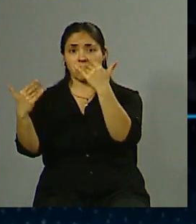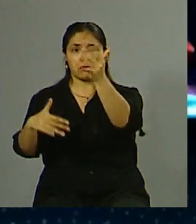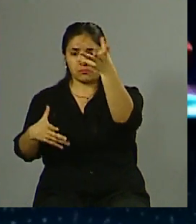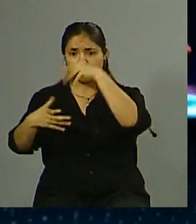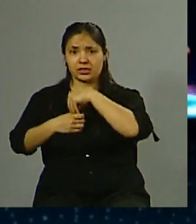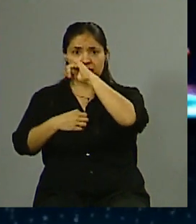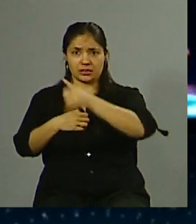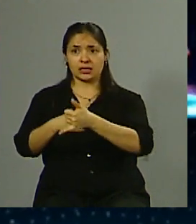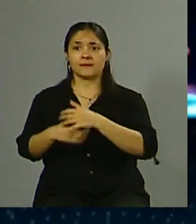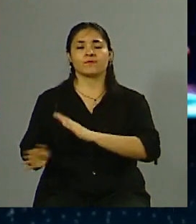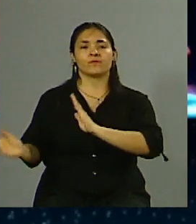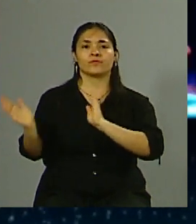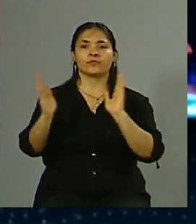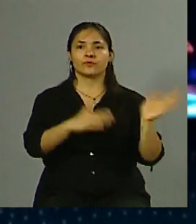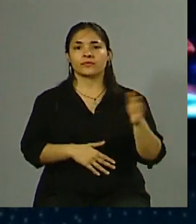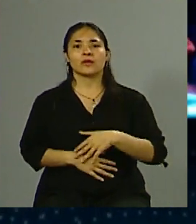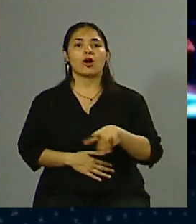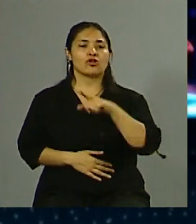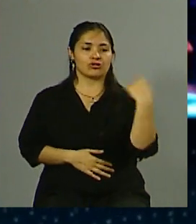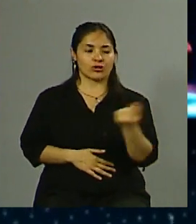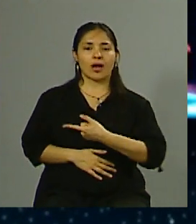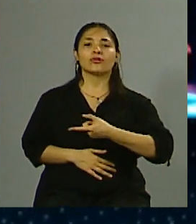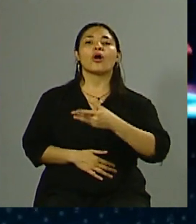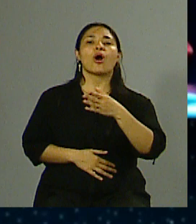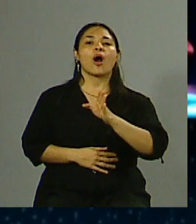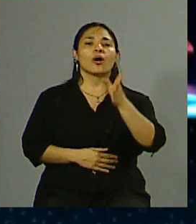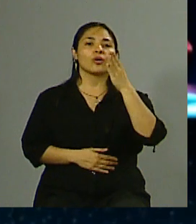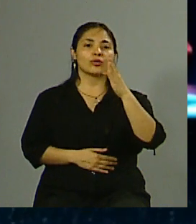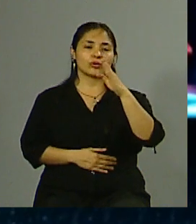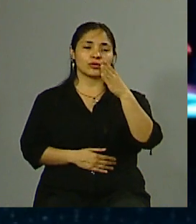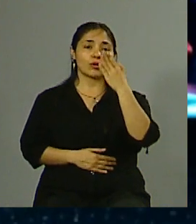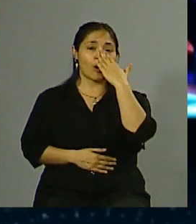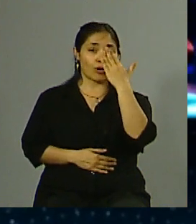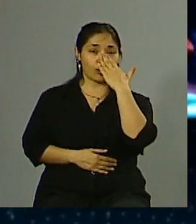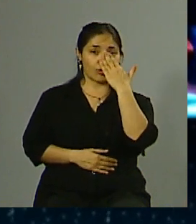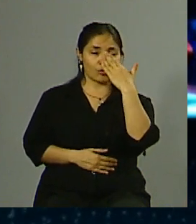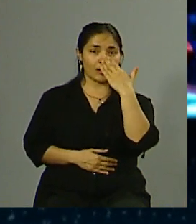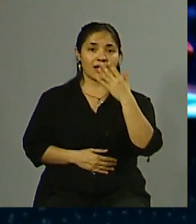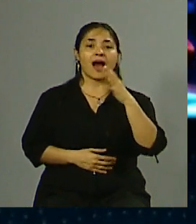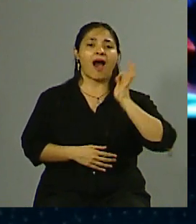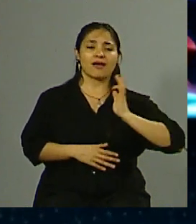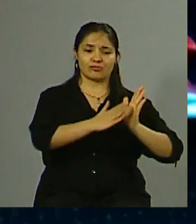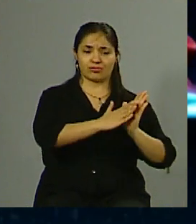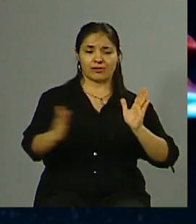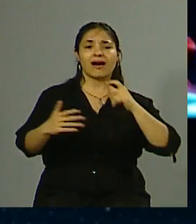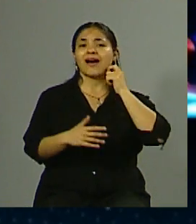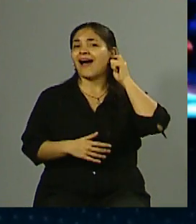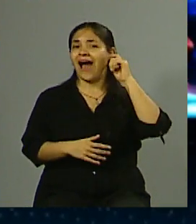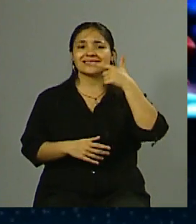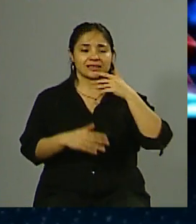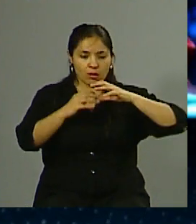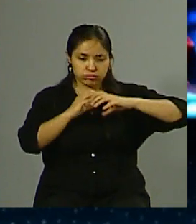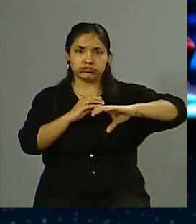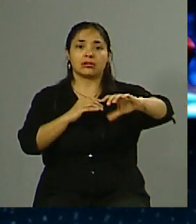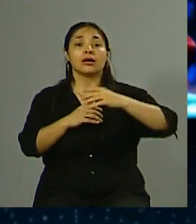se... Nosotros en Córdoba hicimos en 2 años 3.100 kilómetros de gasoducto. Y el plan Belgrano que puso en marcha